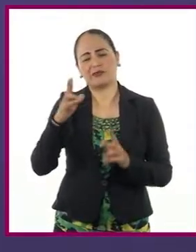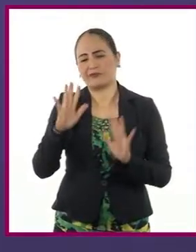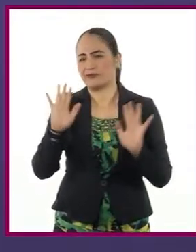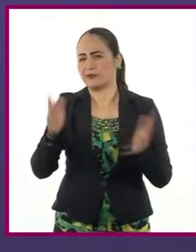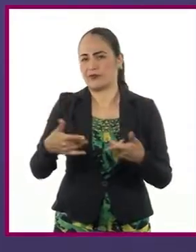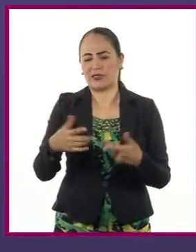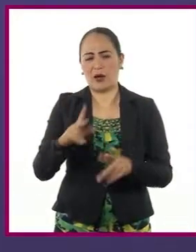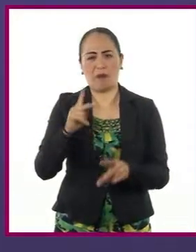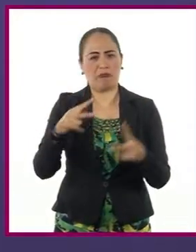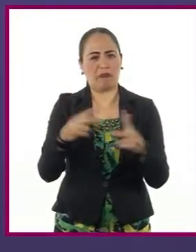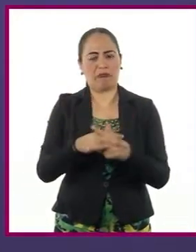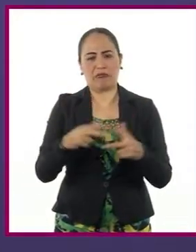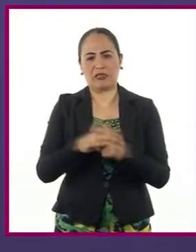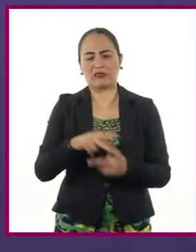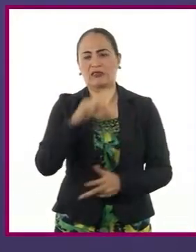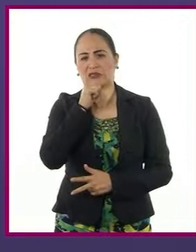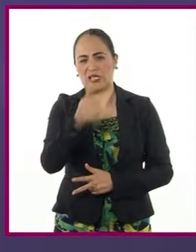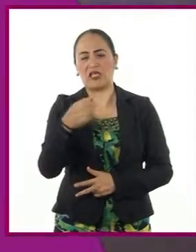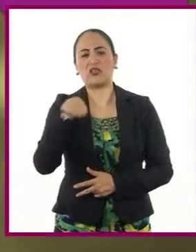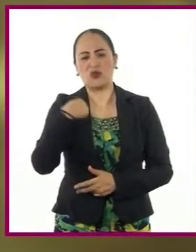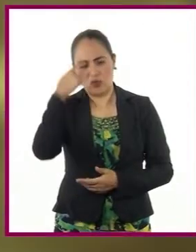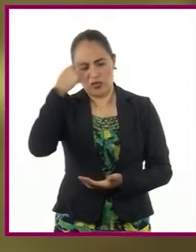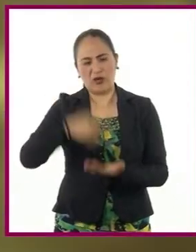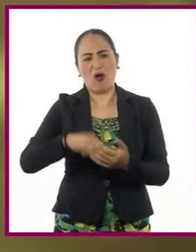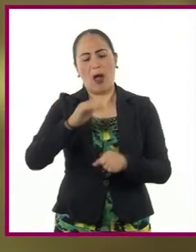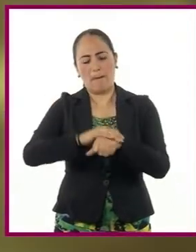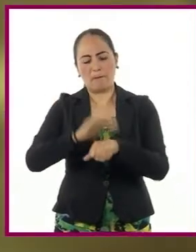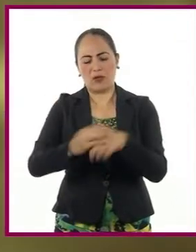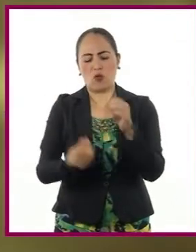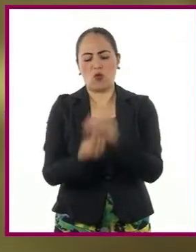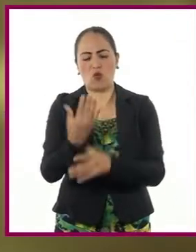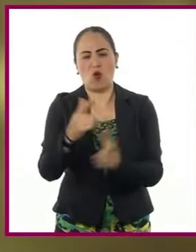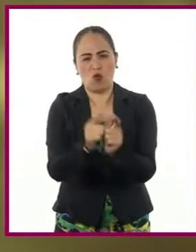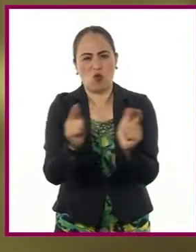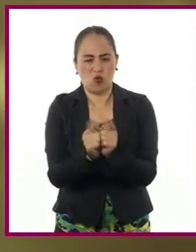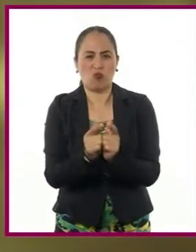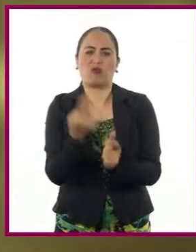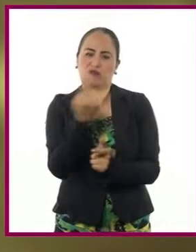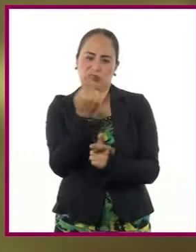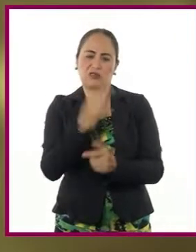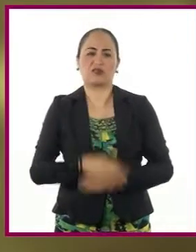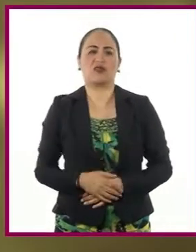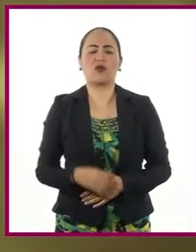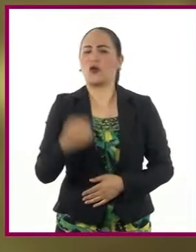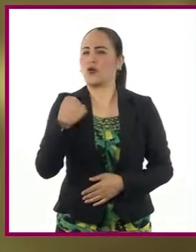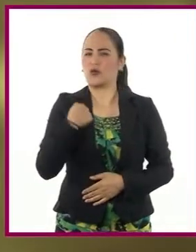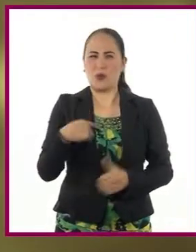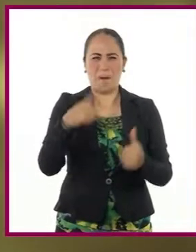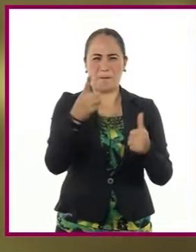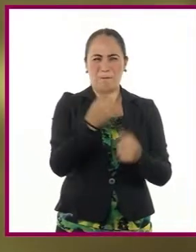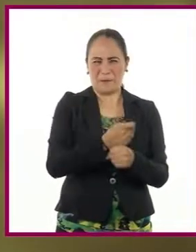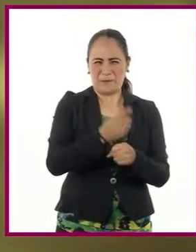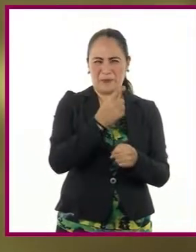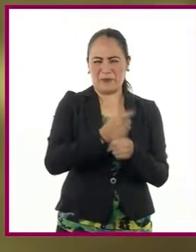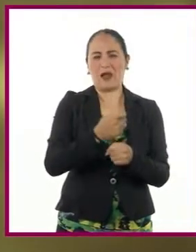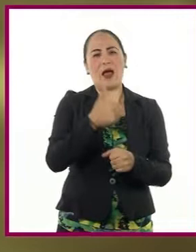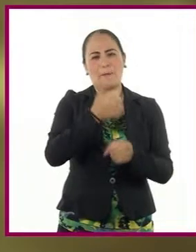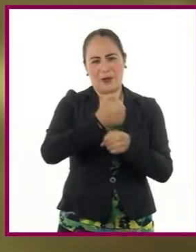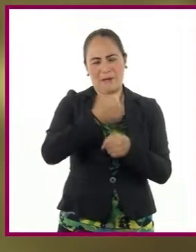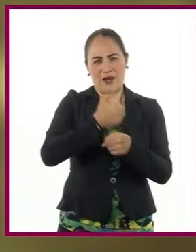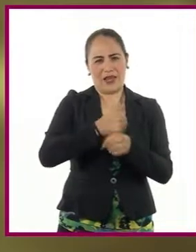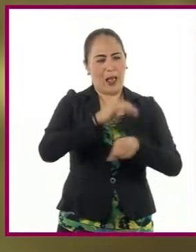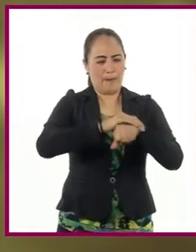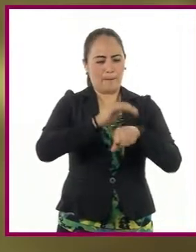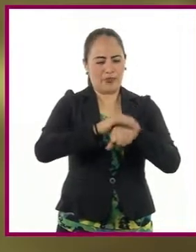creo que tendré que buscarme otros amigos. Tengo un grupo de amigas desde la primaria, somos 5.